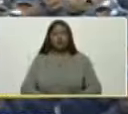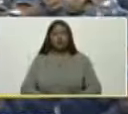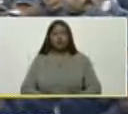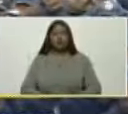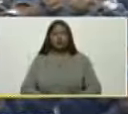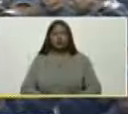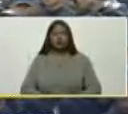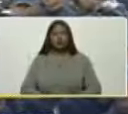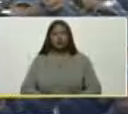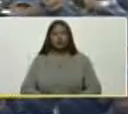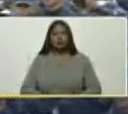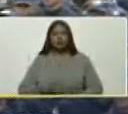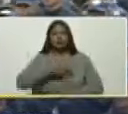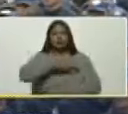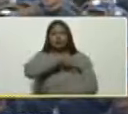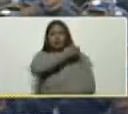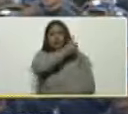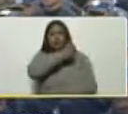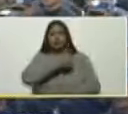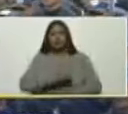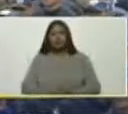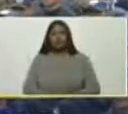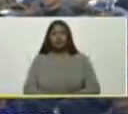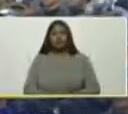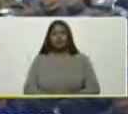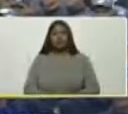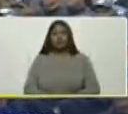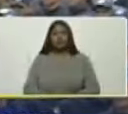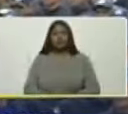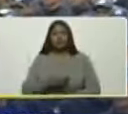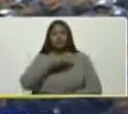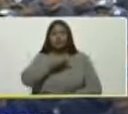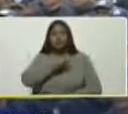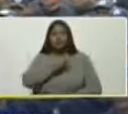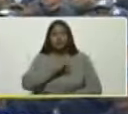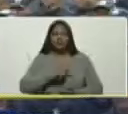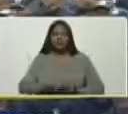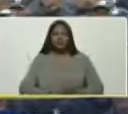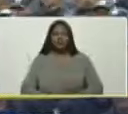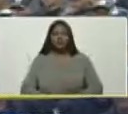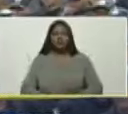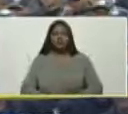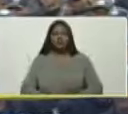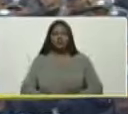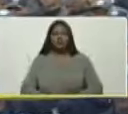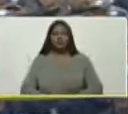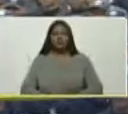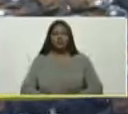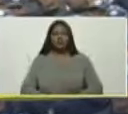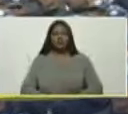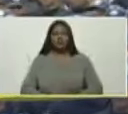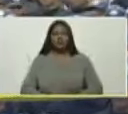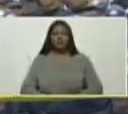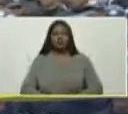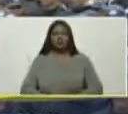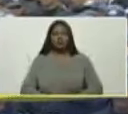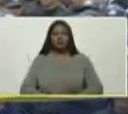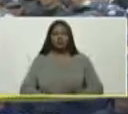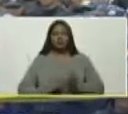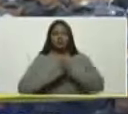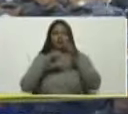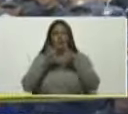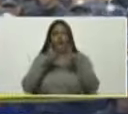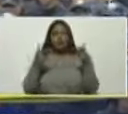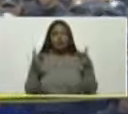comisario jefe Douglas Rico, director